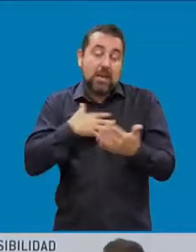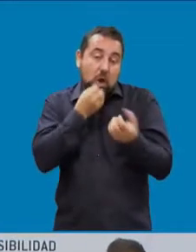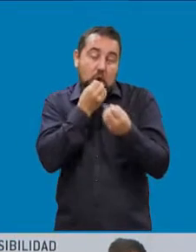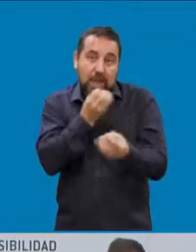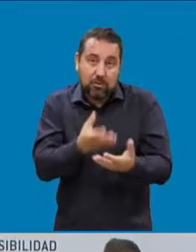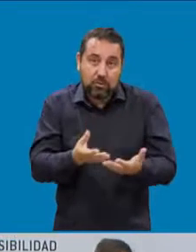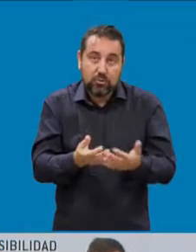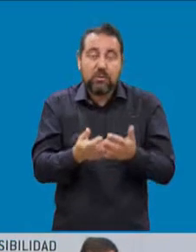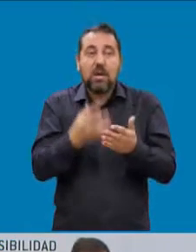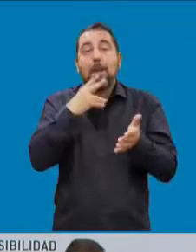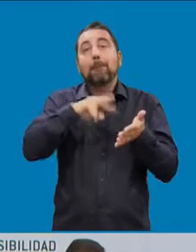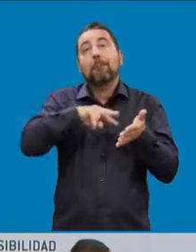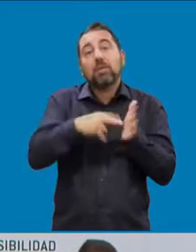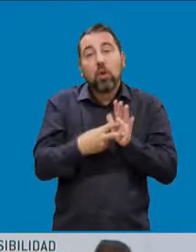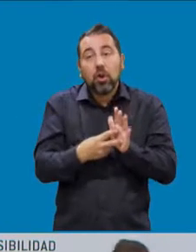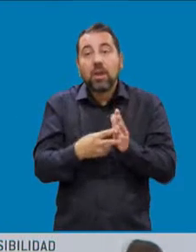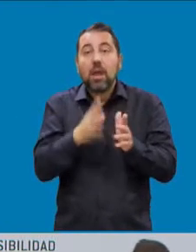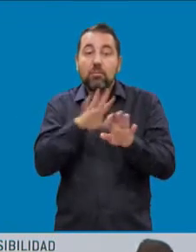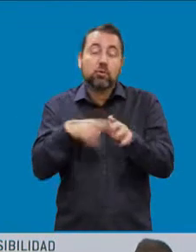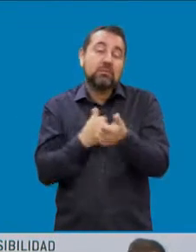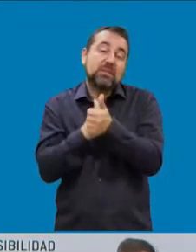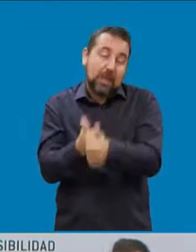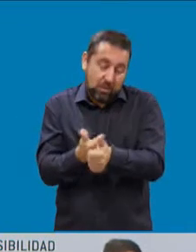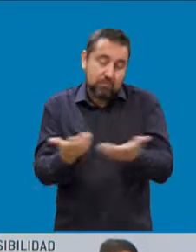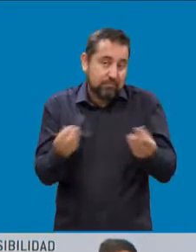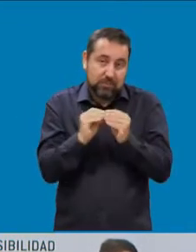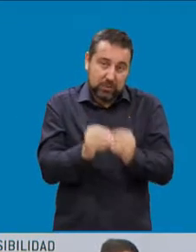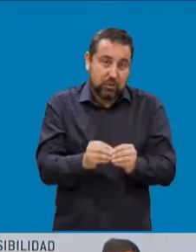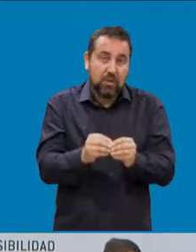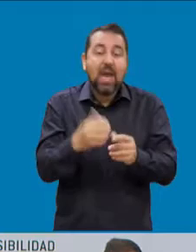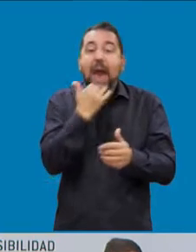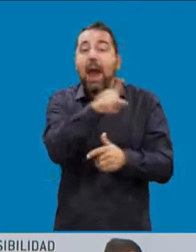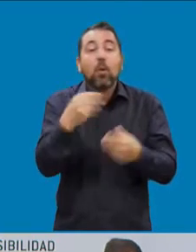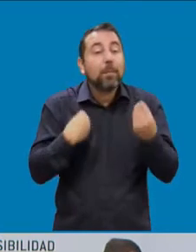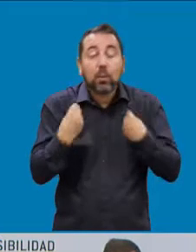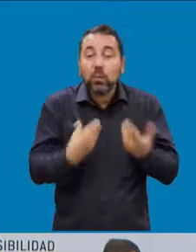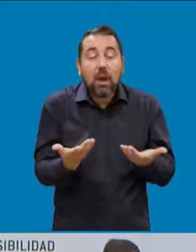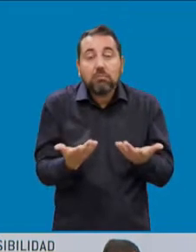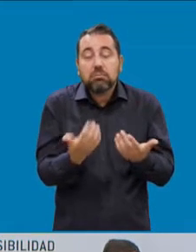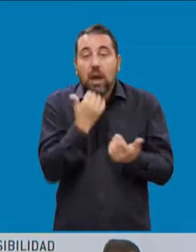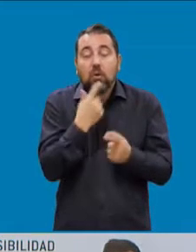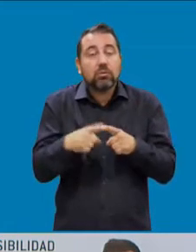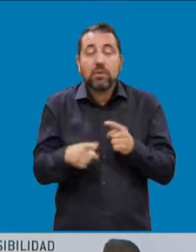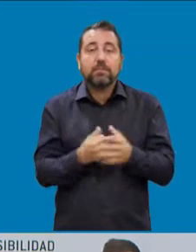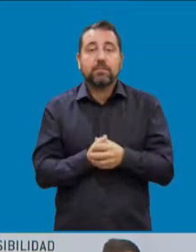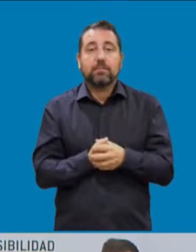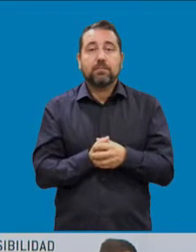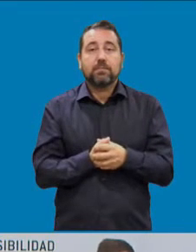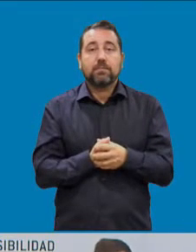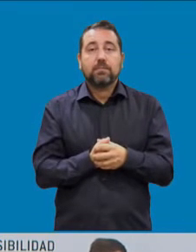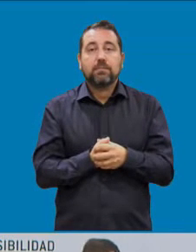Y bueno, y eso es más o menos lo que venía a contaros, la metodología que hemos seguido. ¿Tenéis